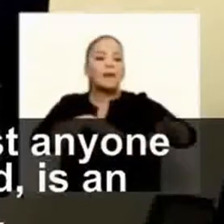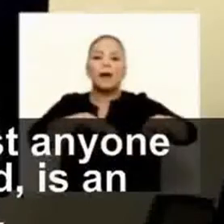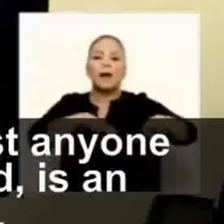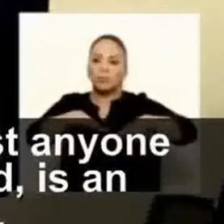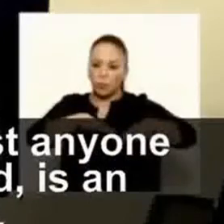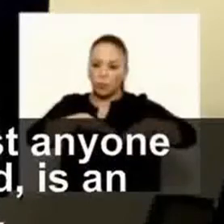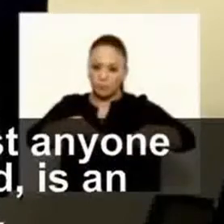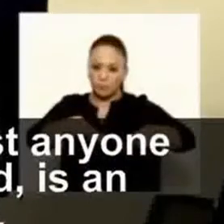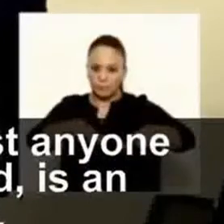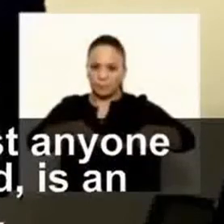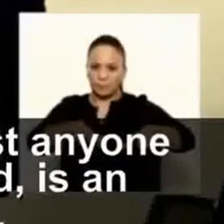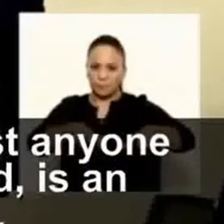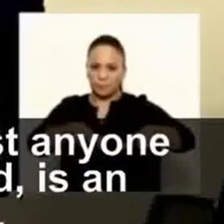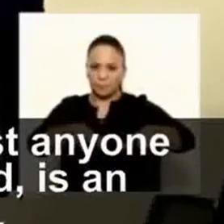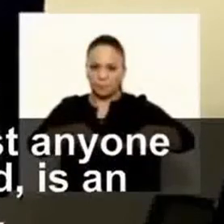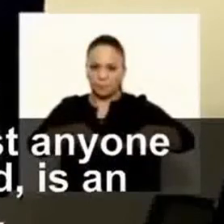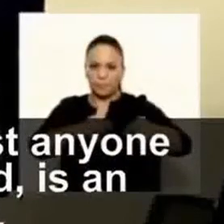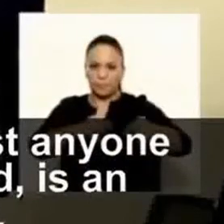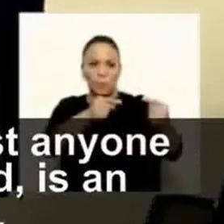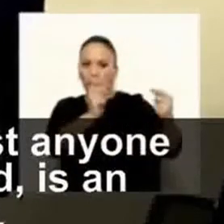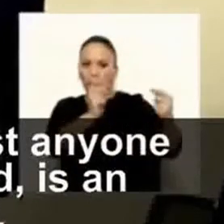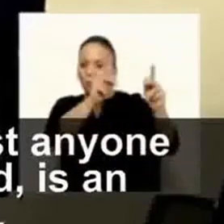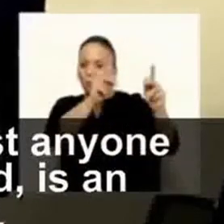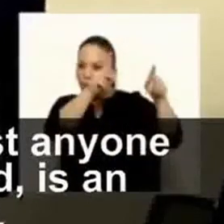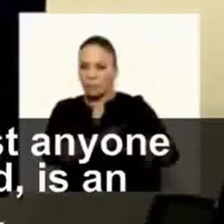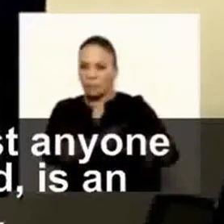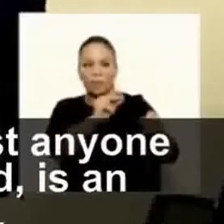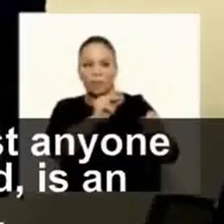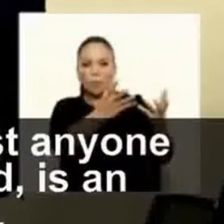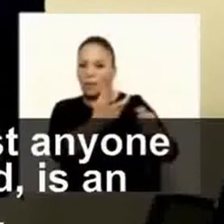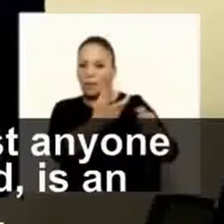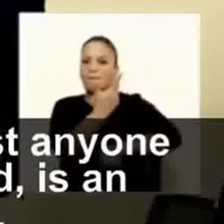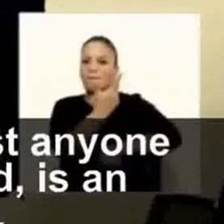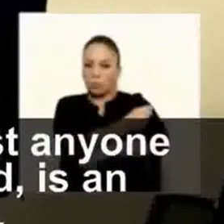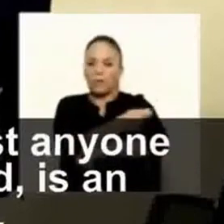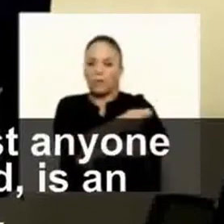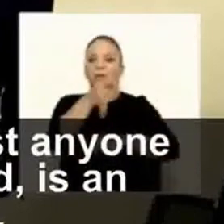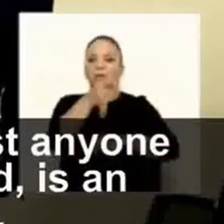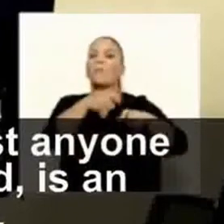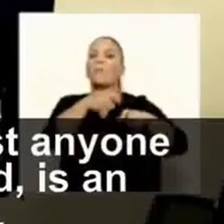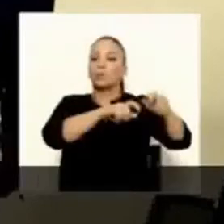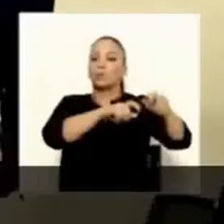acción contra alguien que no se quiera vacunar es